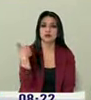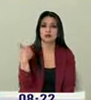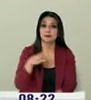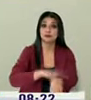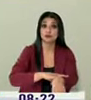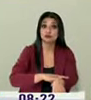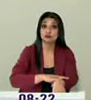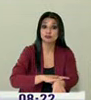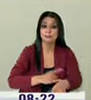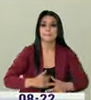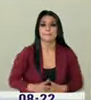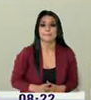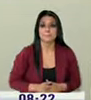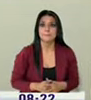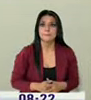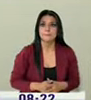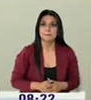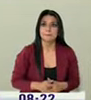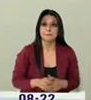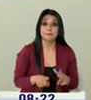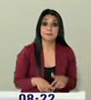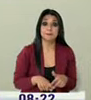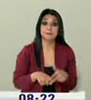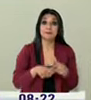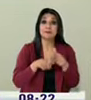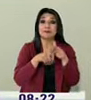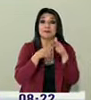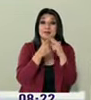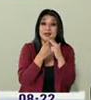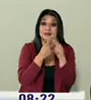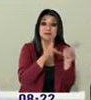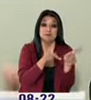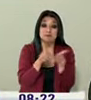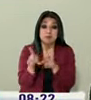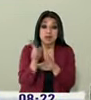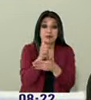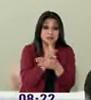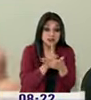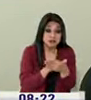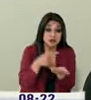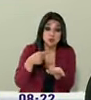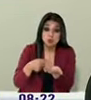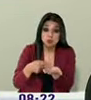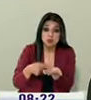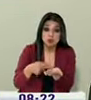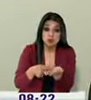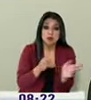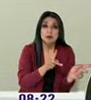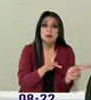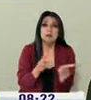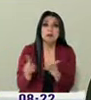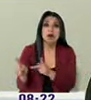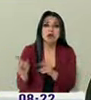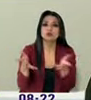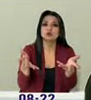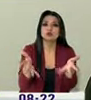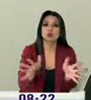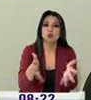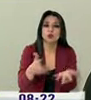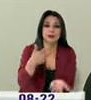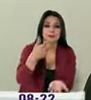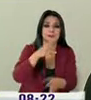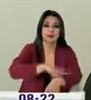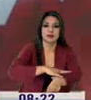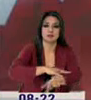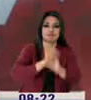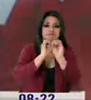baños. Y desde un inicio se habló y se pensó y se planificó en que nuestras estaciones